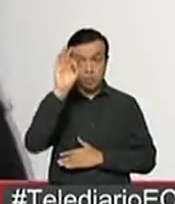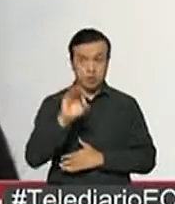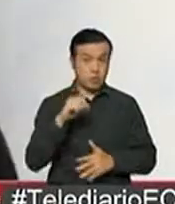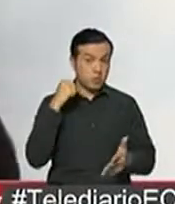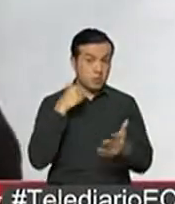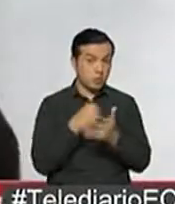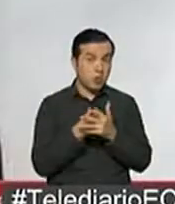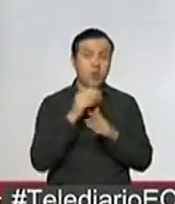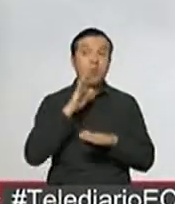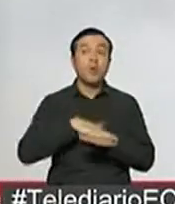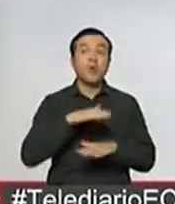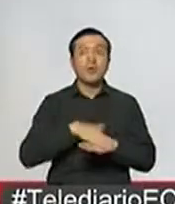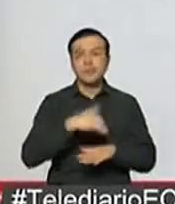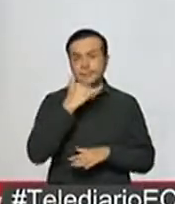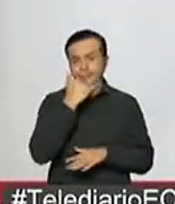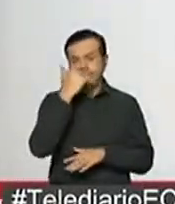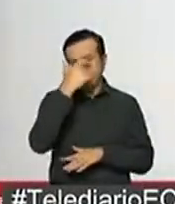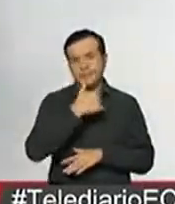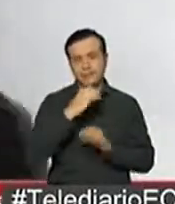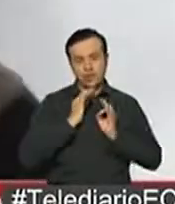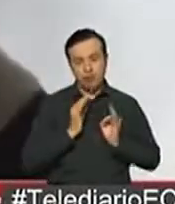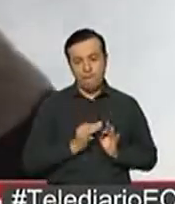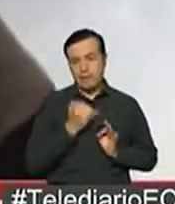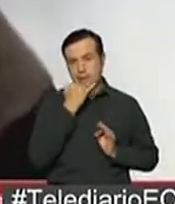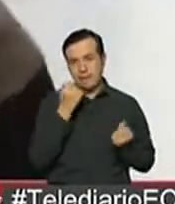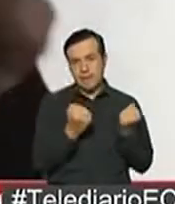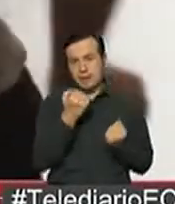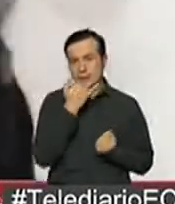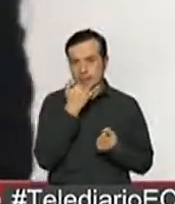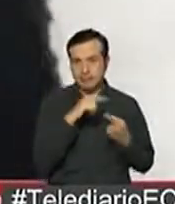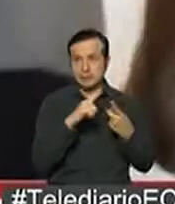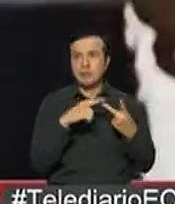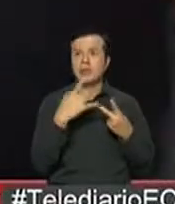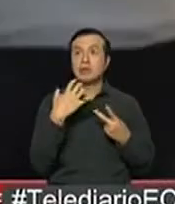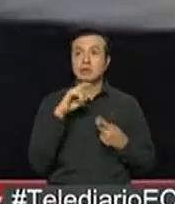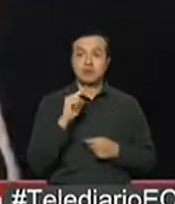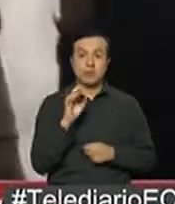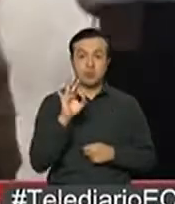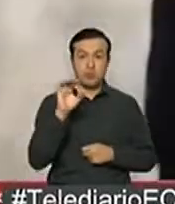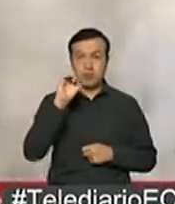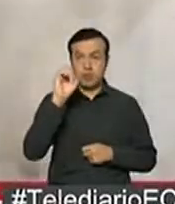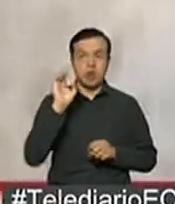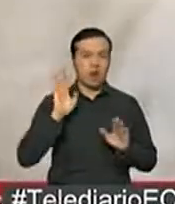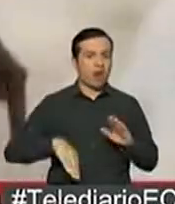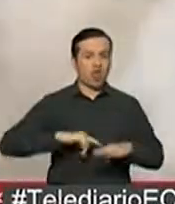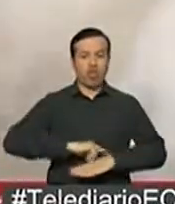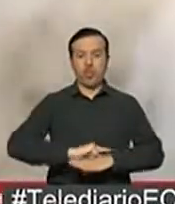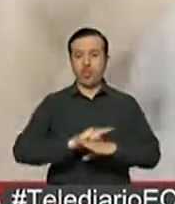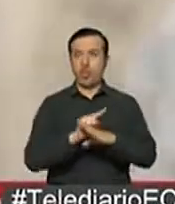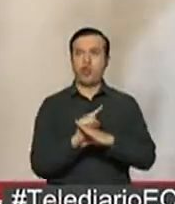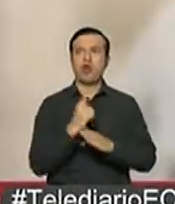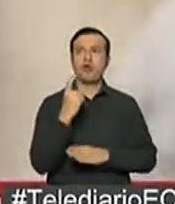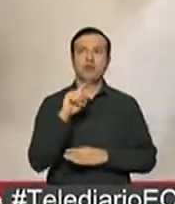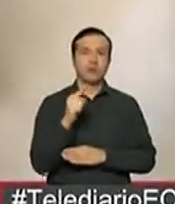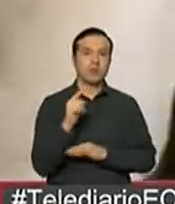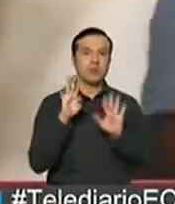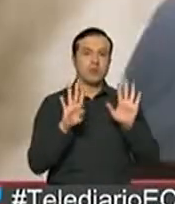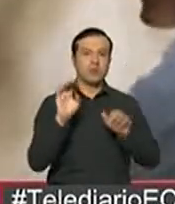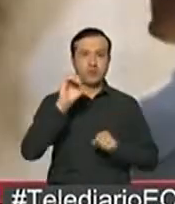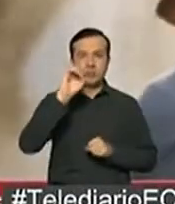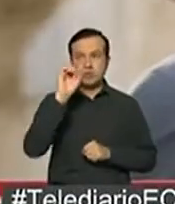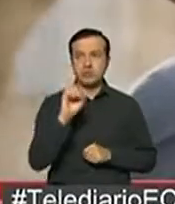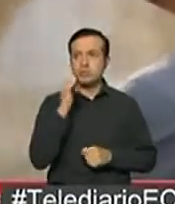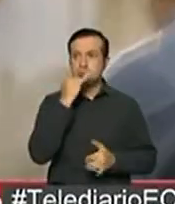son por impericia e imprudencia del conductor el 15,9 por ciento por exceso de velocidad el 11,9 por ciento